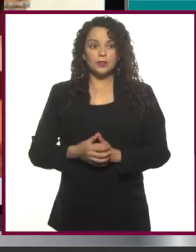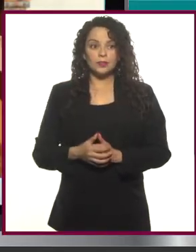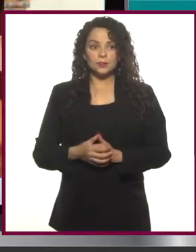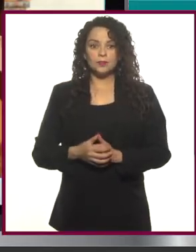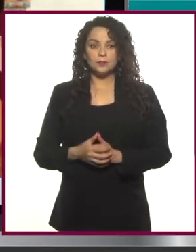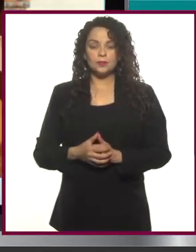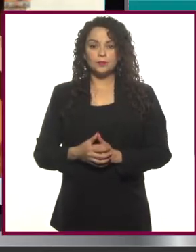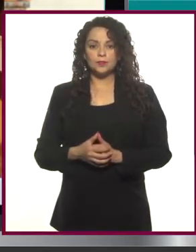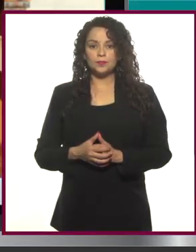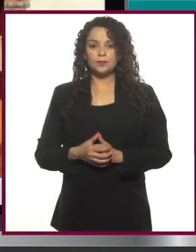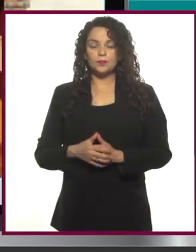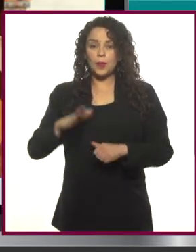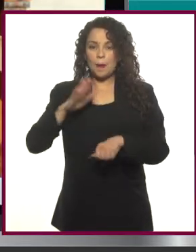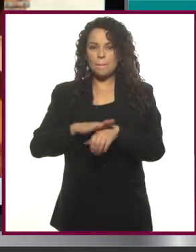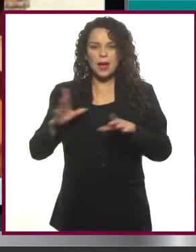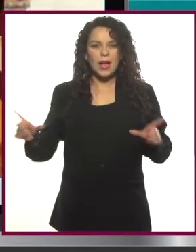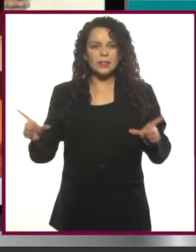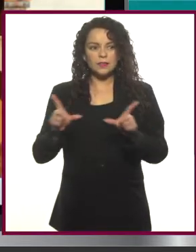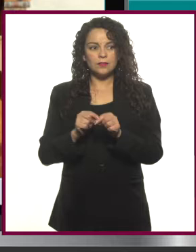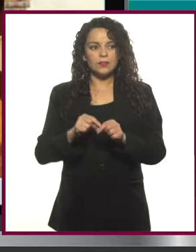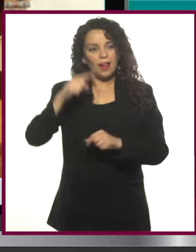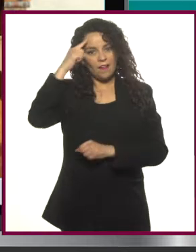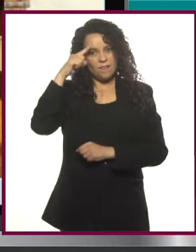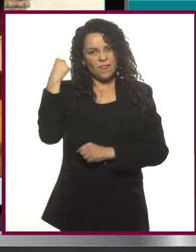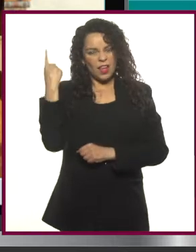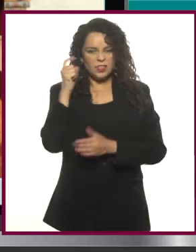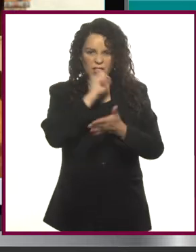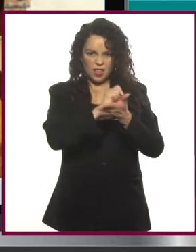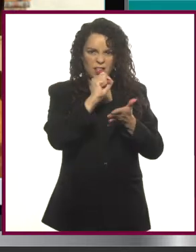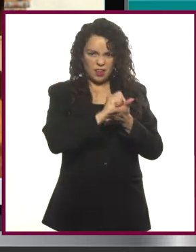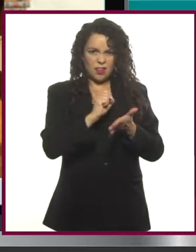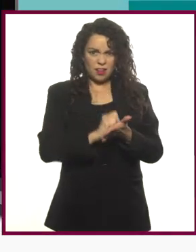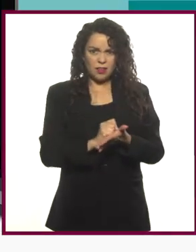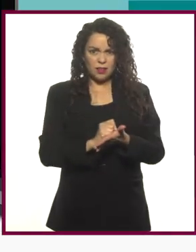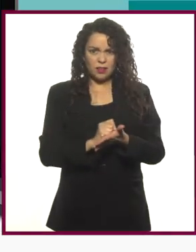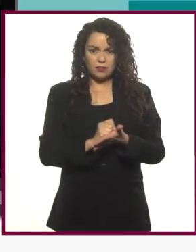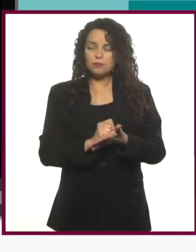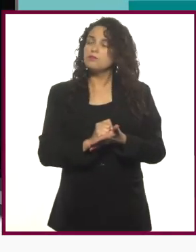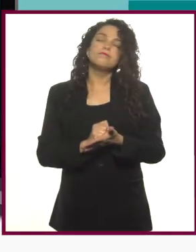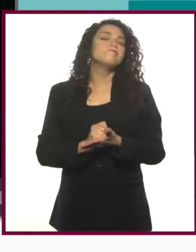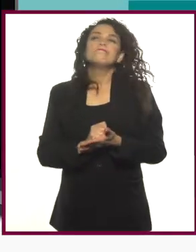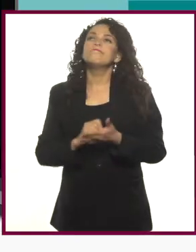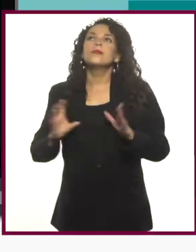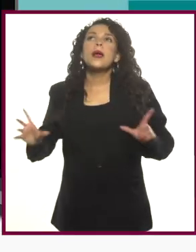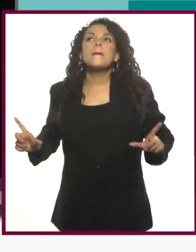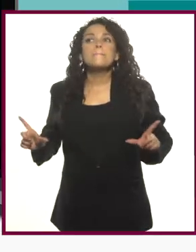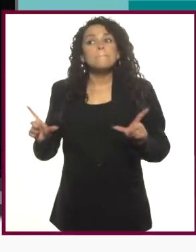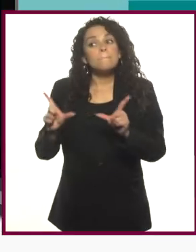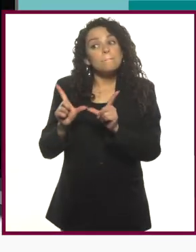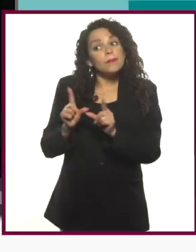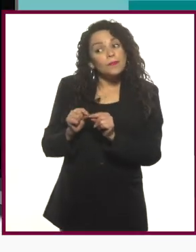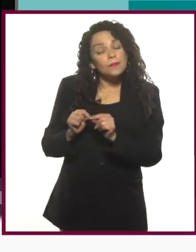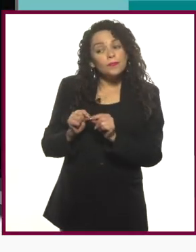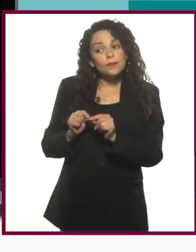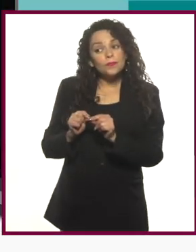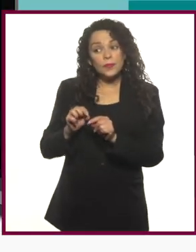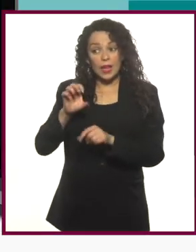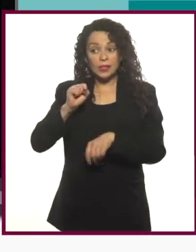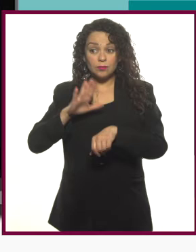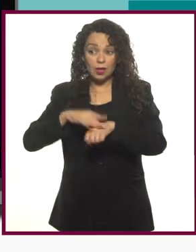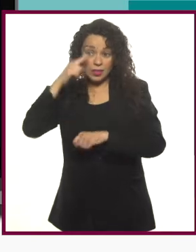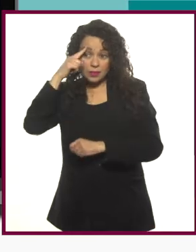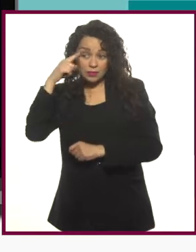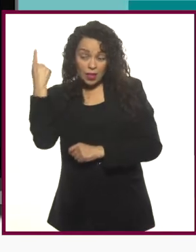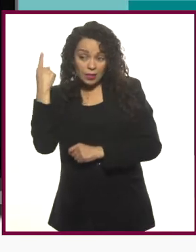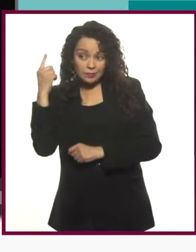Hola. ¿Lo que es más breve es más fácil de escribir? Lo que es más breve no es